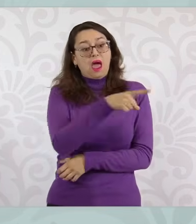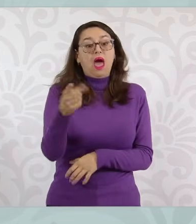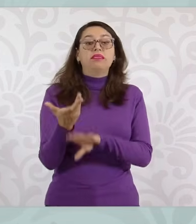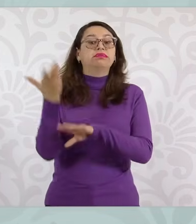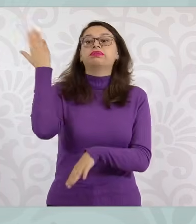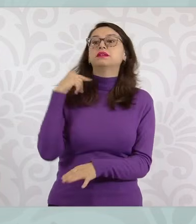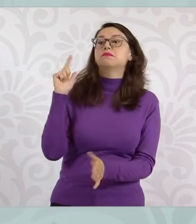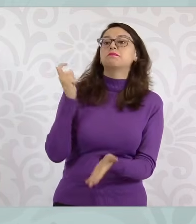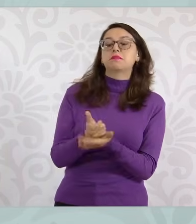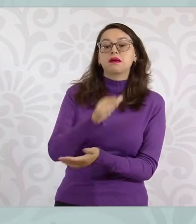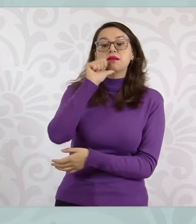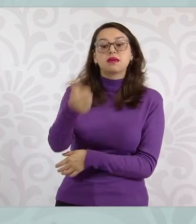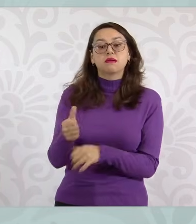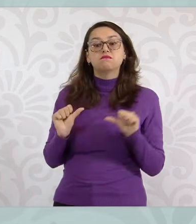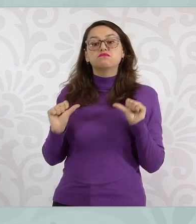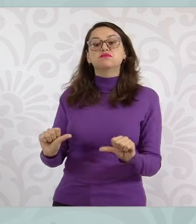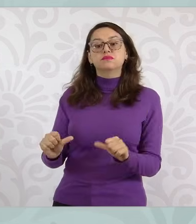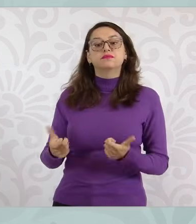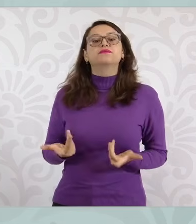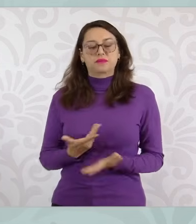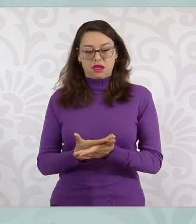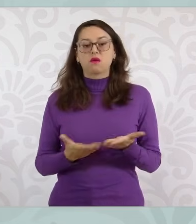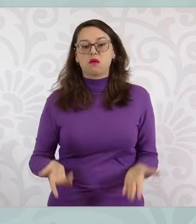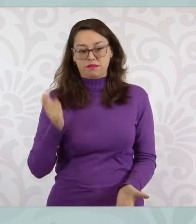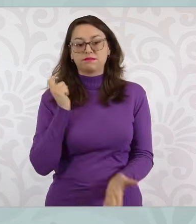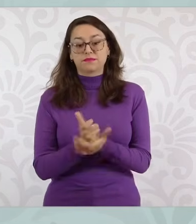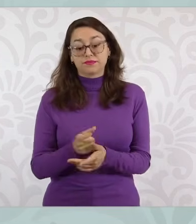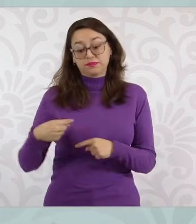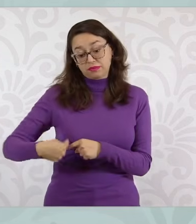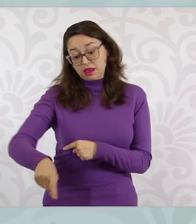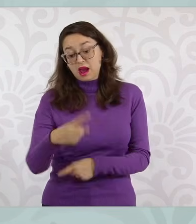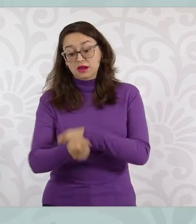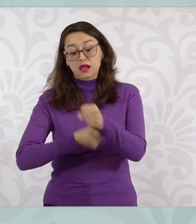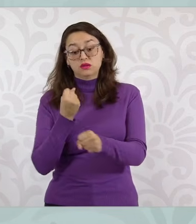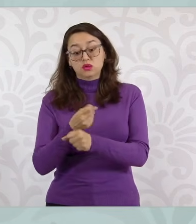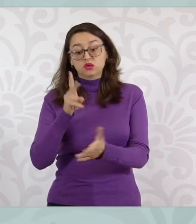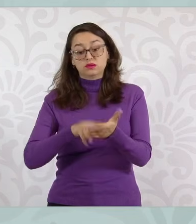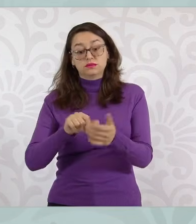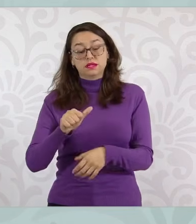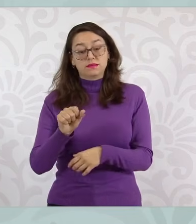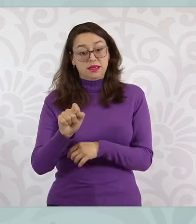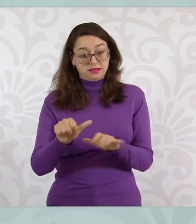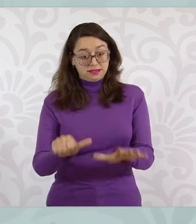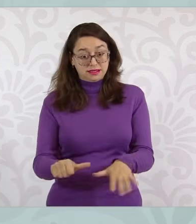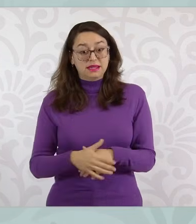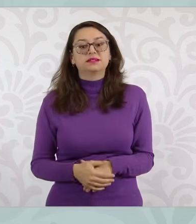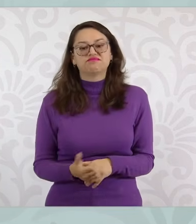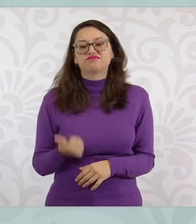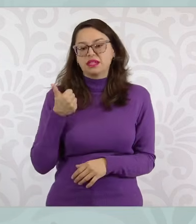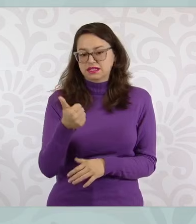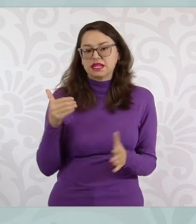servicio que estaban aprovechando. Y además este año vamos a incrementar en 6,300 millones de pesos más